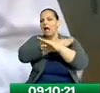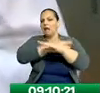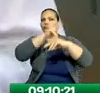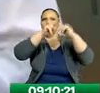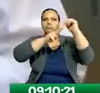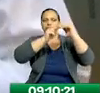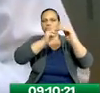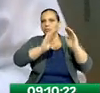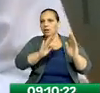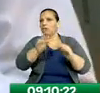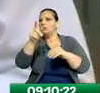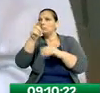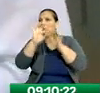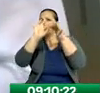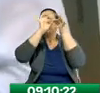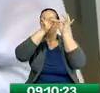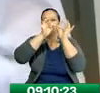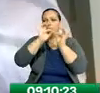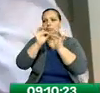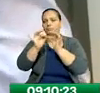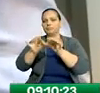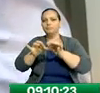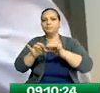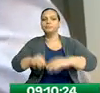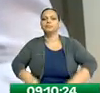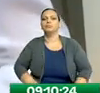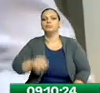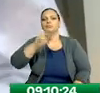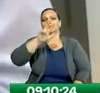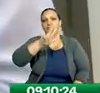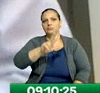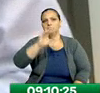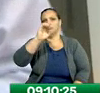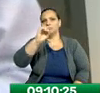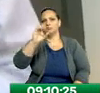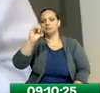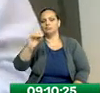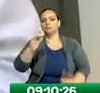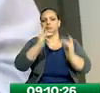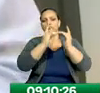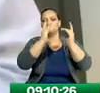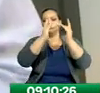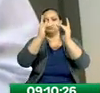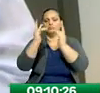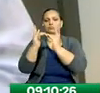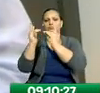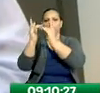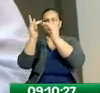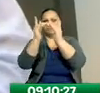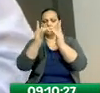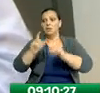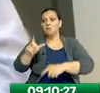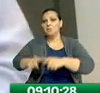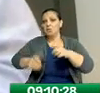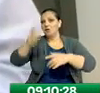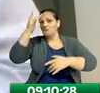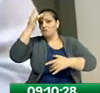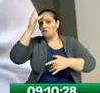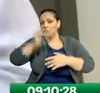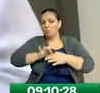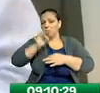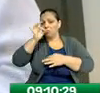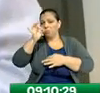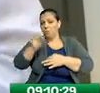COVID intermedio, y un total de 300 camas se pondrán a disposición de la ciudad en las próximas semanas. Sin duda,